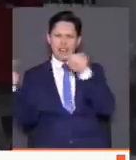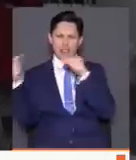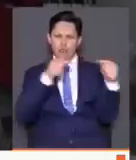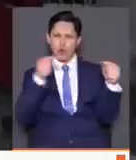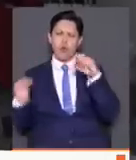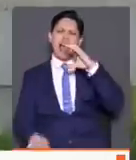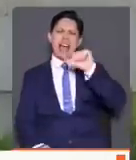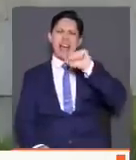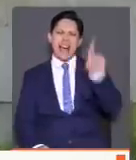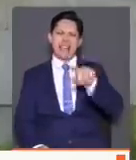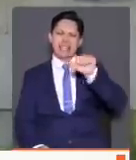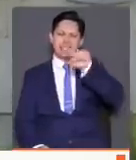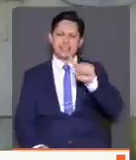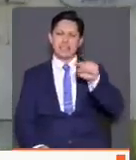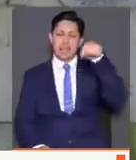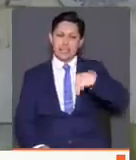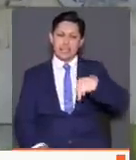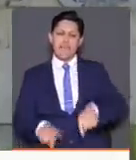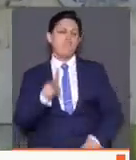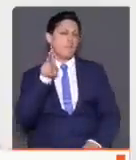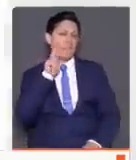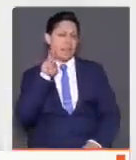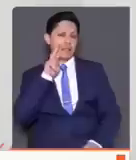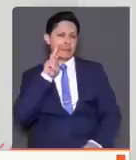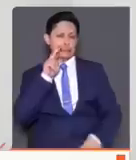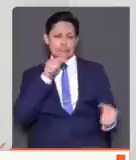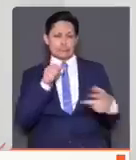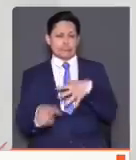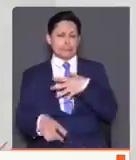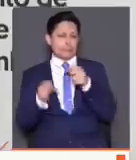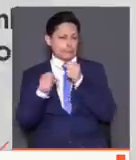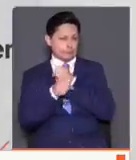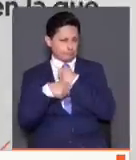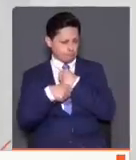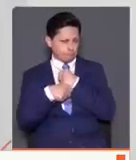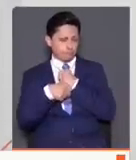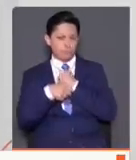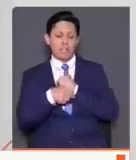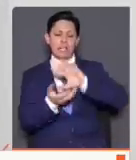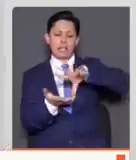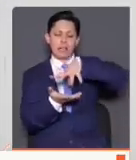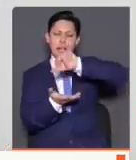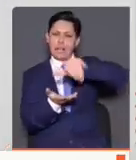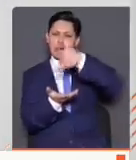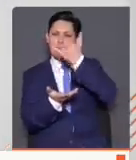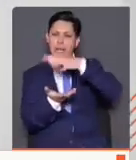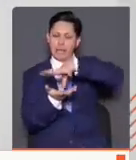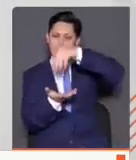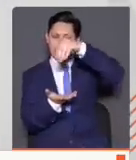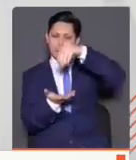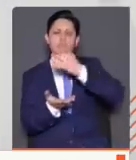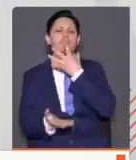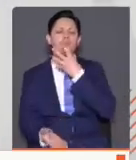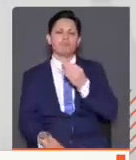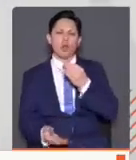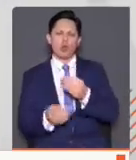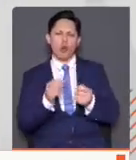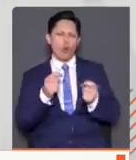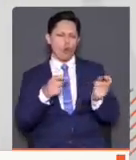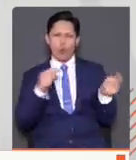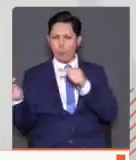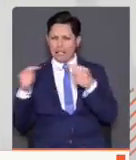Este viernes creció la tensión diplomática. Israel ve con severidad el desconcertante y sin precedentes comportamiento de